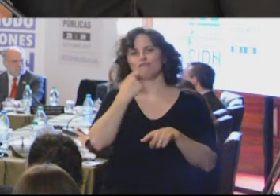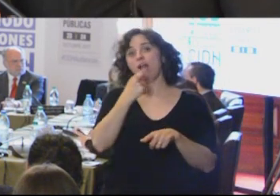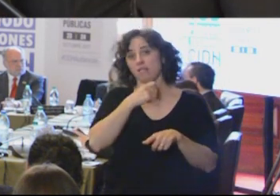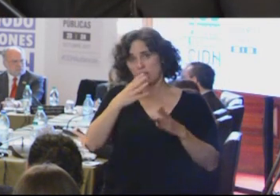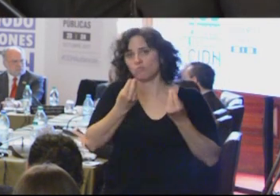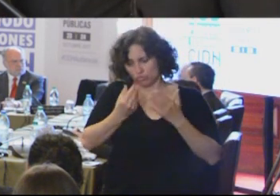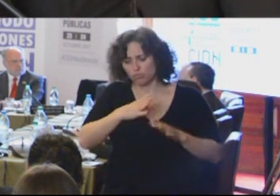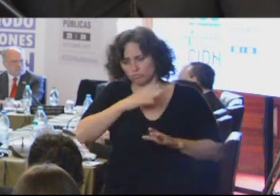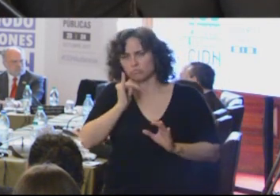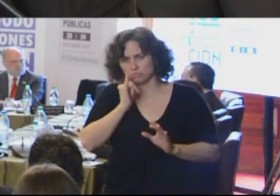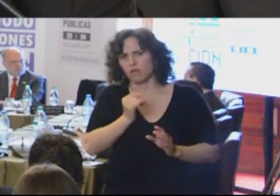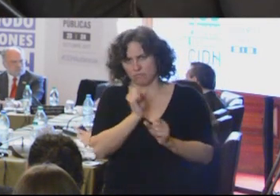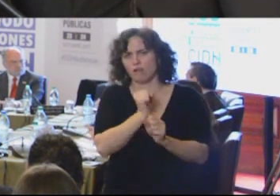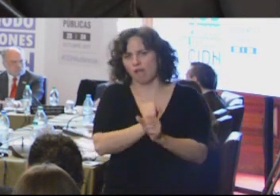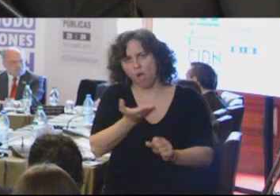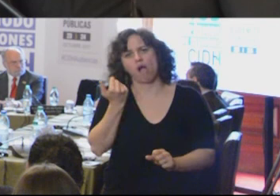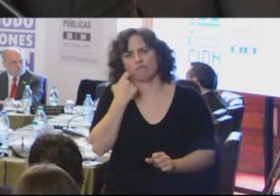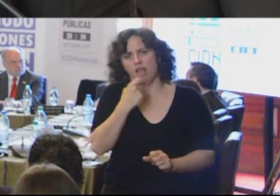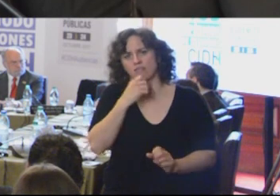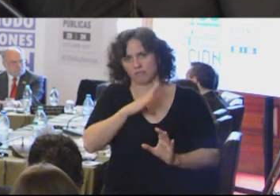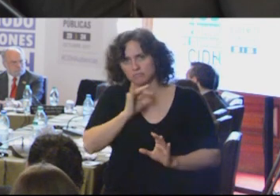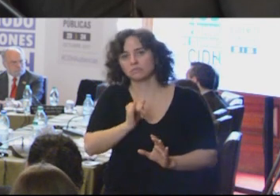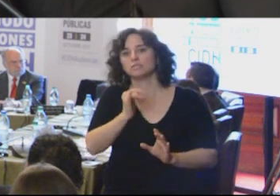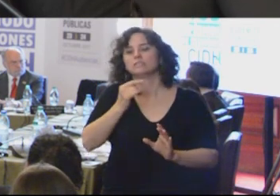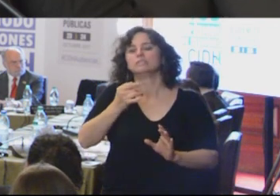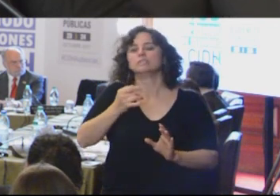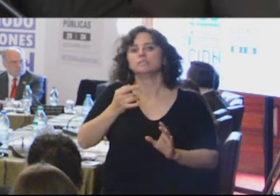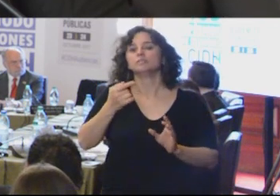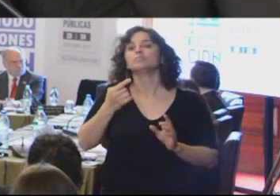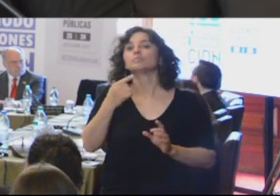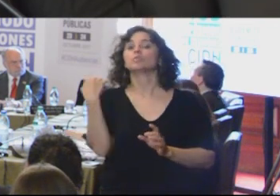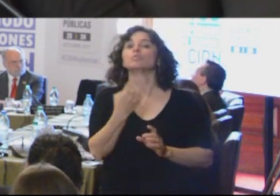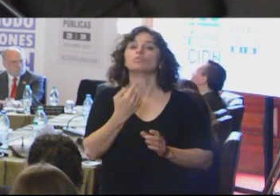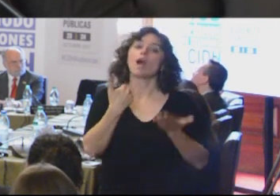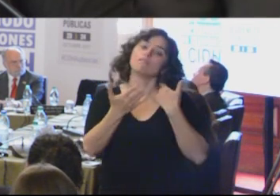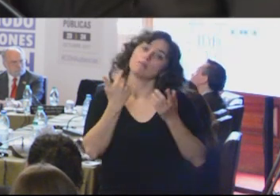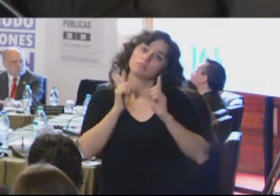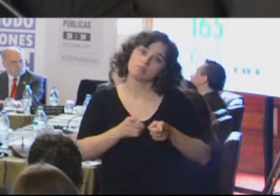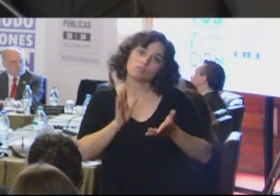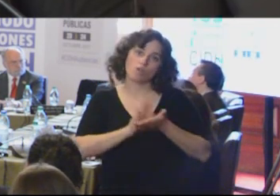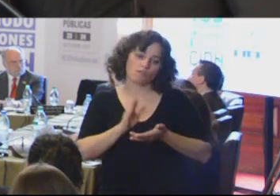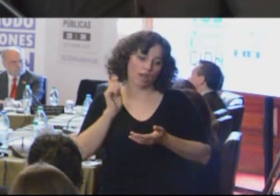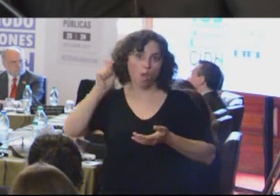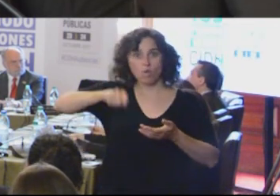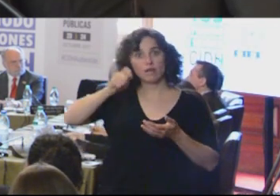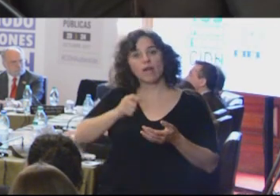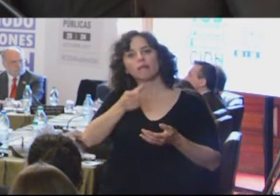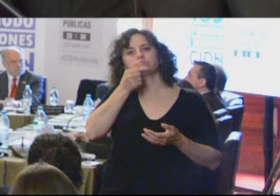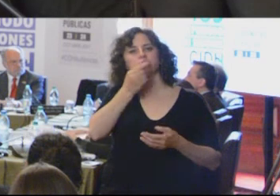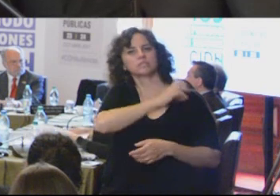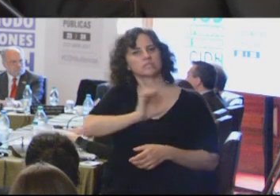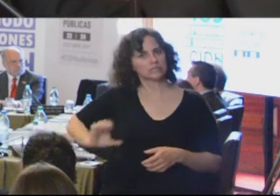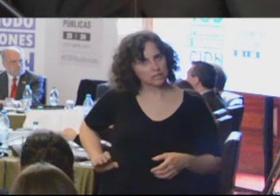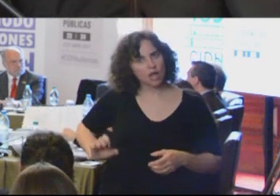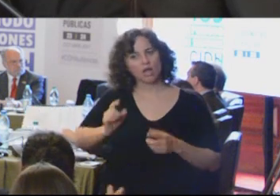adelantar en esta tarea señor presidente además si nos referimos al tema del enjuiciamiento de agentes del estado la